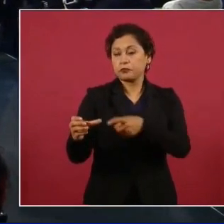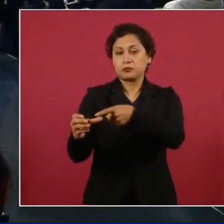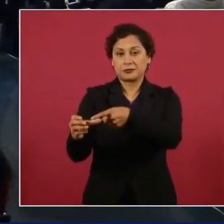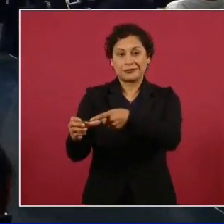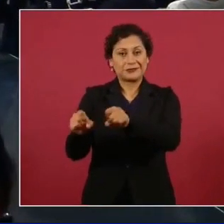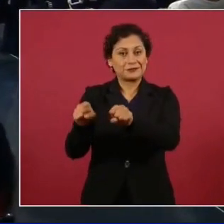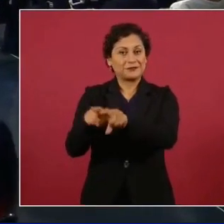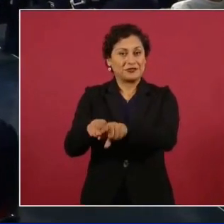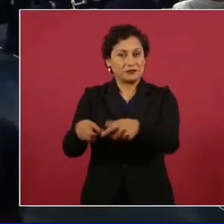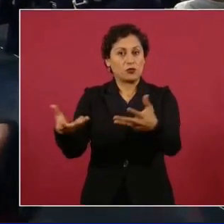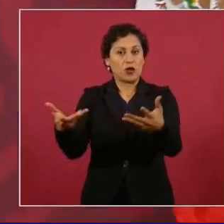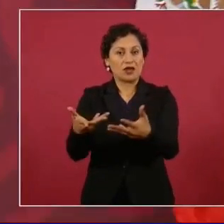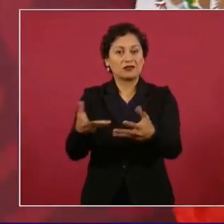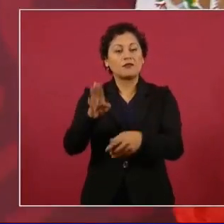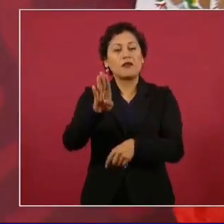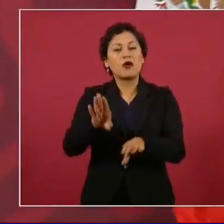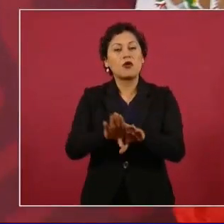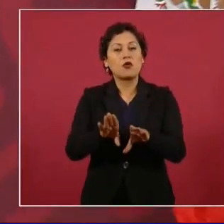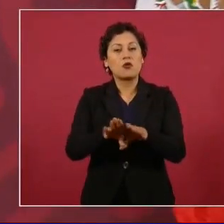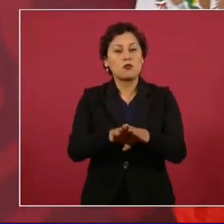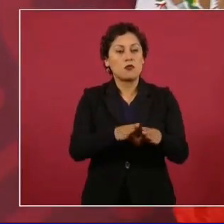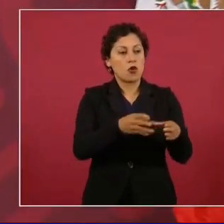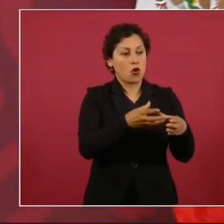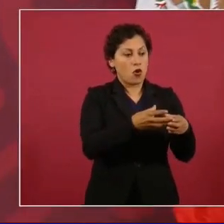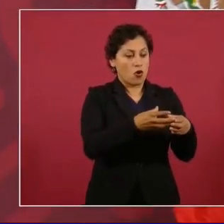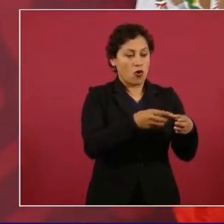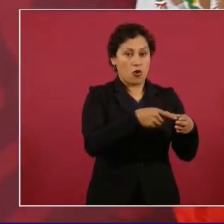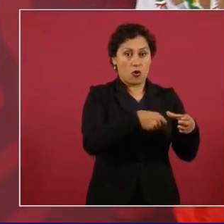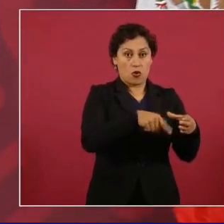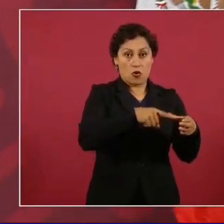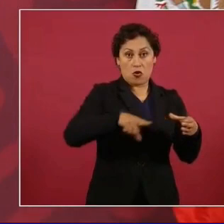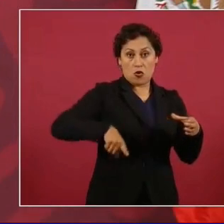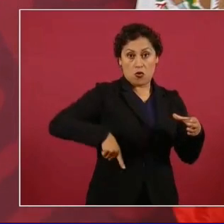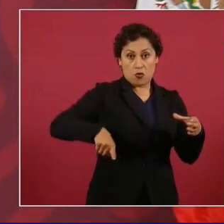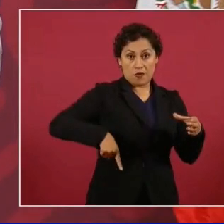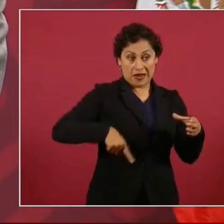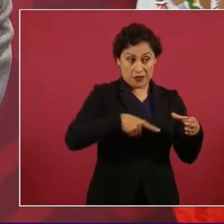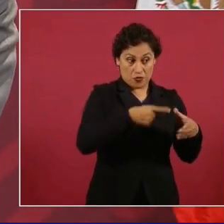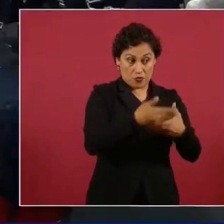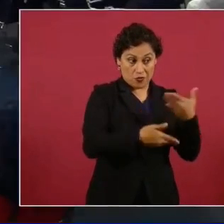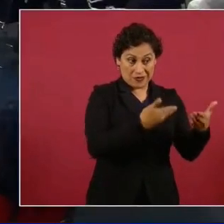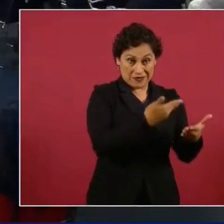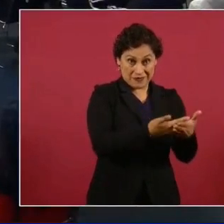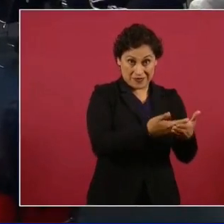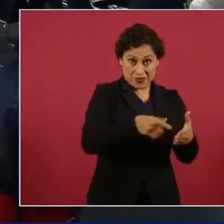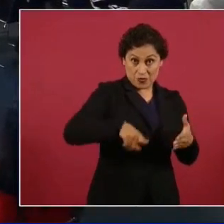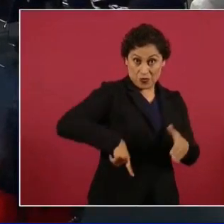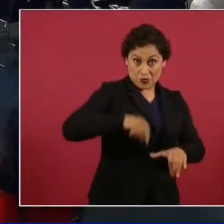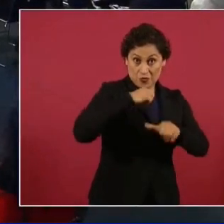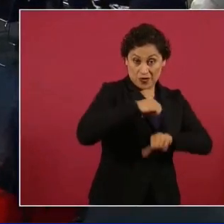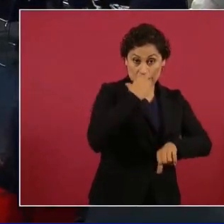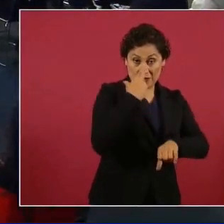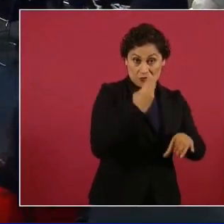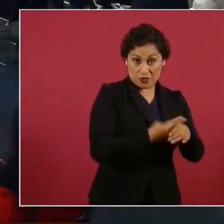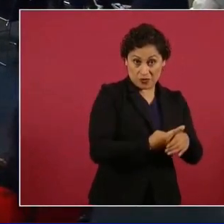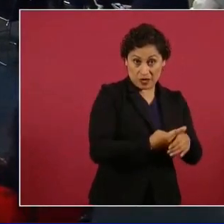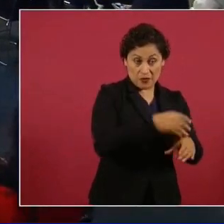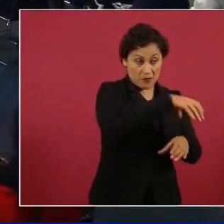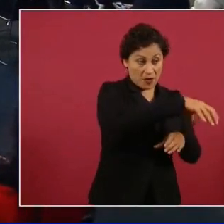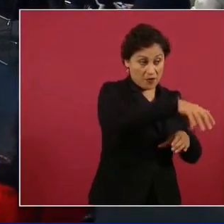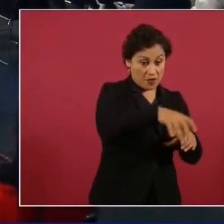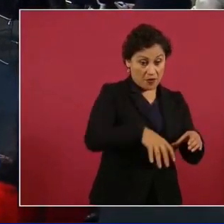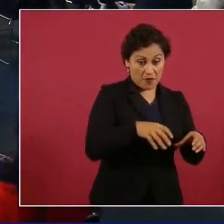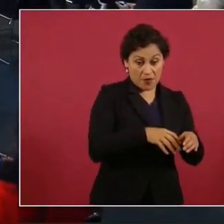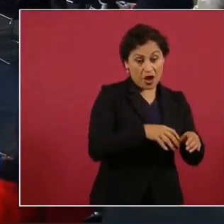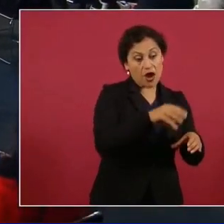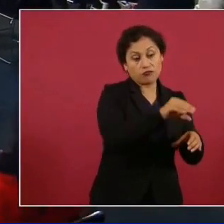hizo otro gobierno. Sí, de funciones que ya debería de estar haciendo el Estado. Sí, se hizo otro gobierno y un